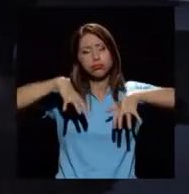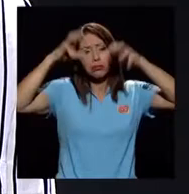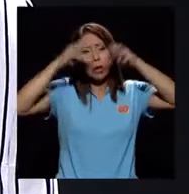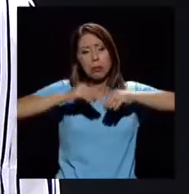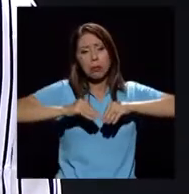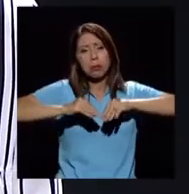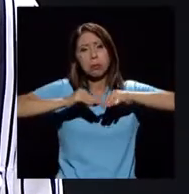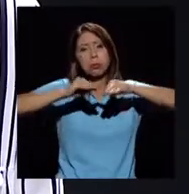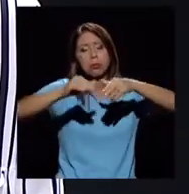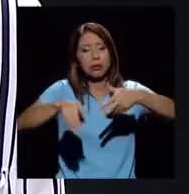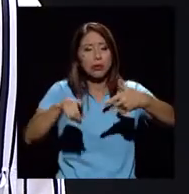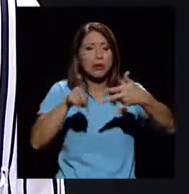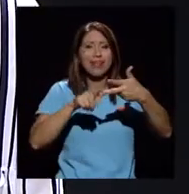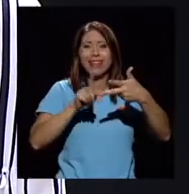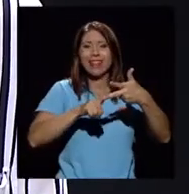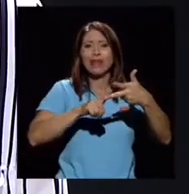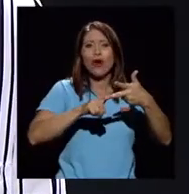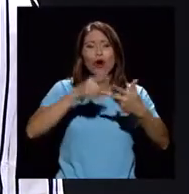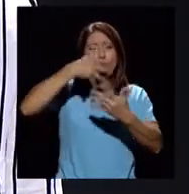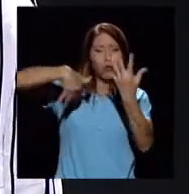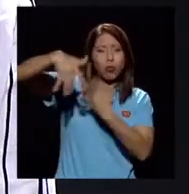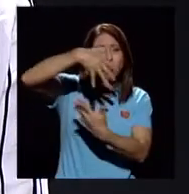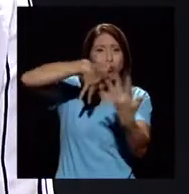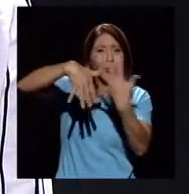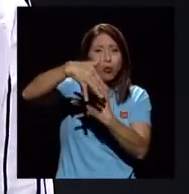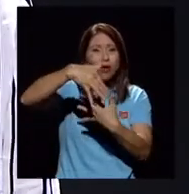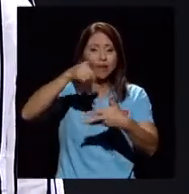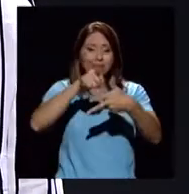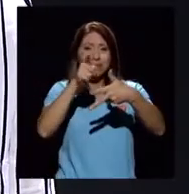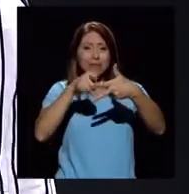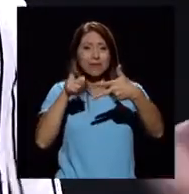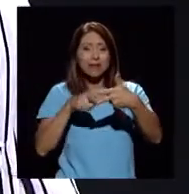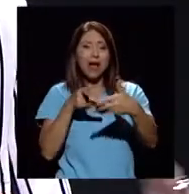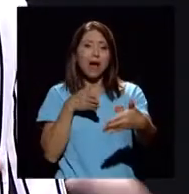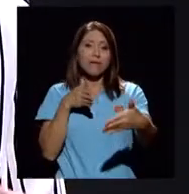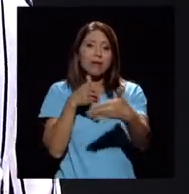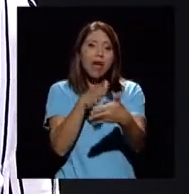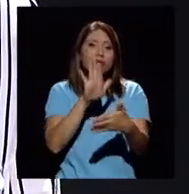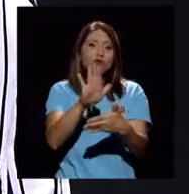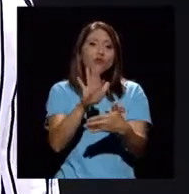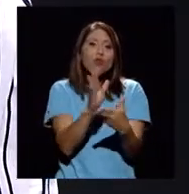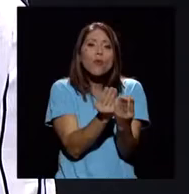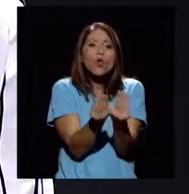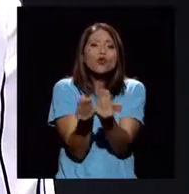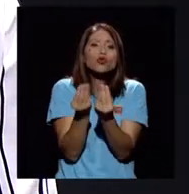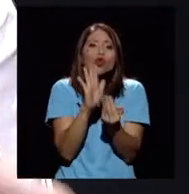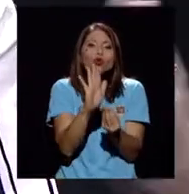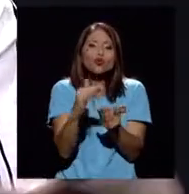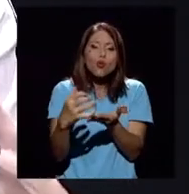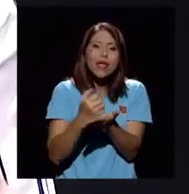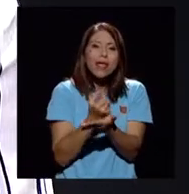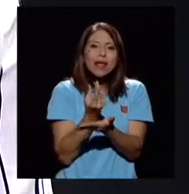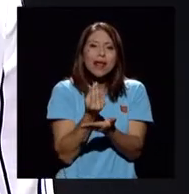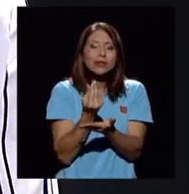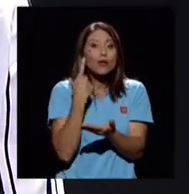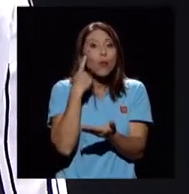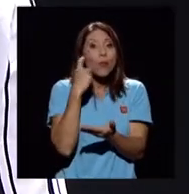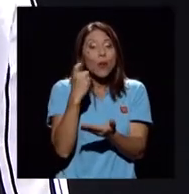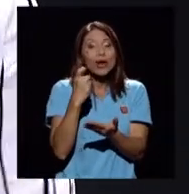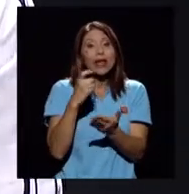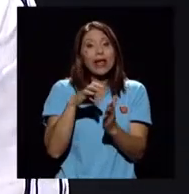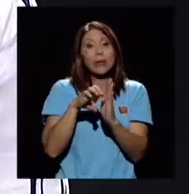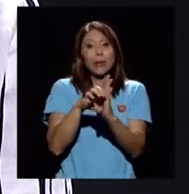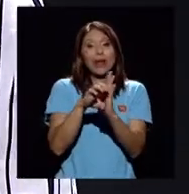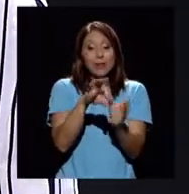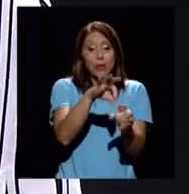su ingreso y la seguridad alimentaria, porque en el momento propiamente, la producción de